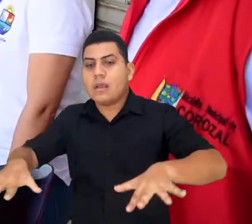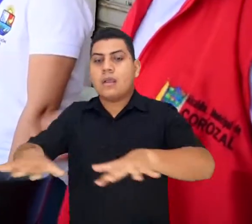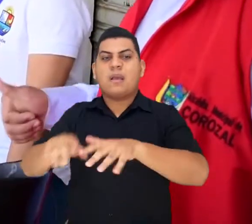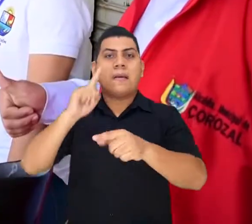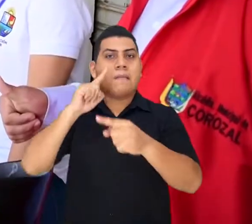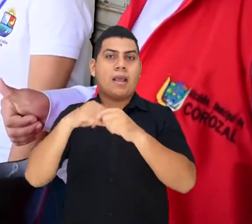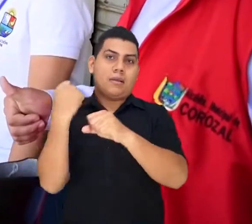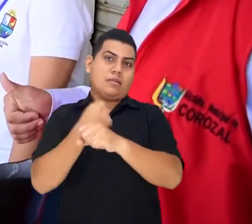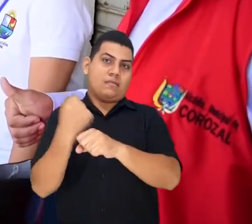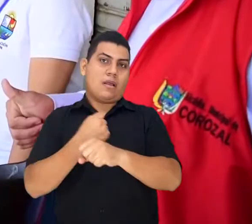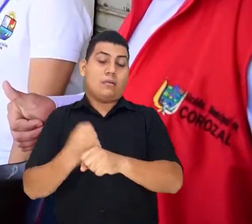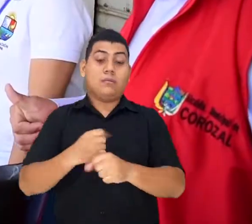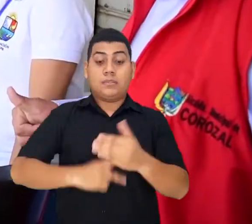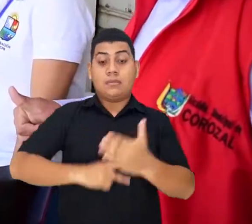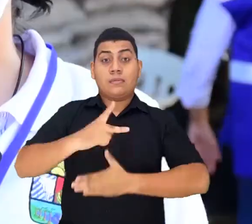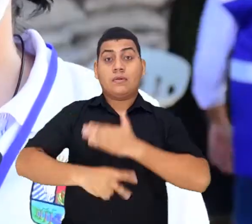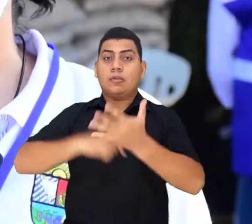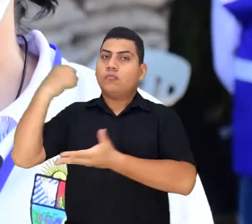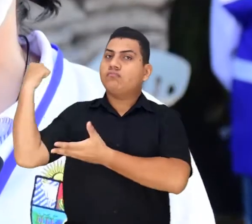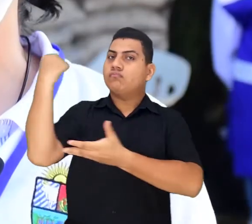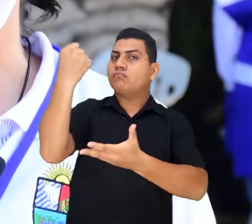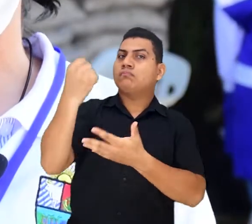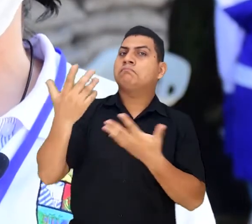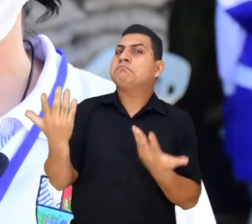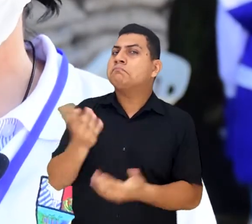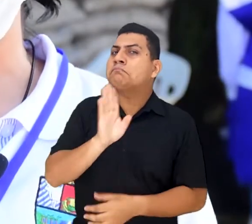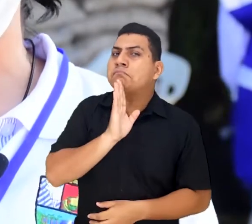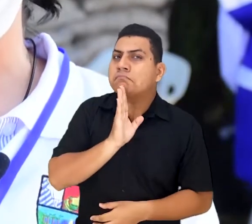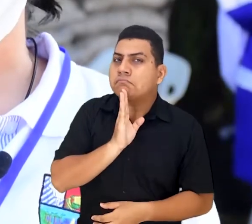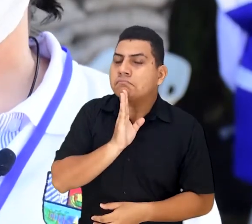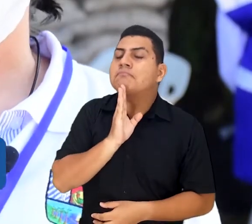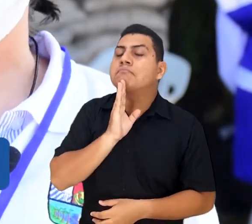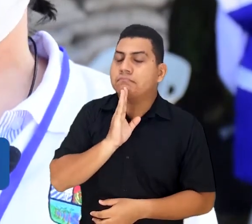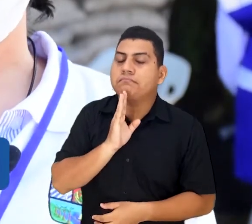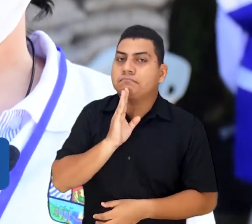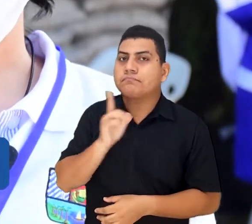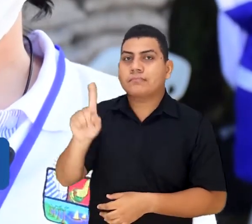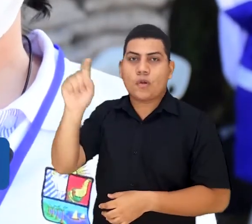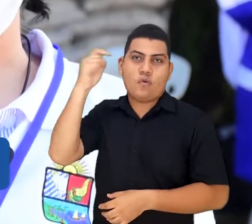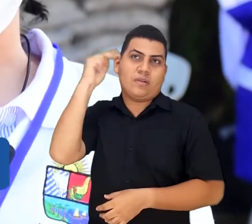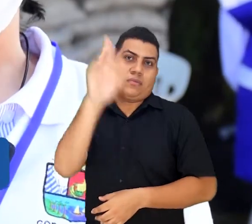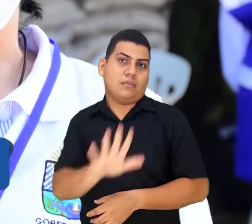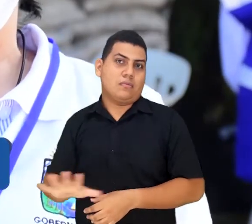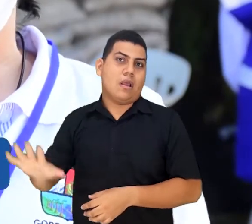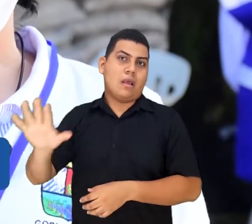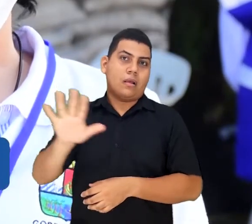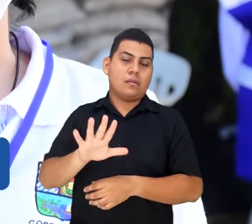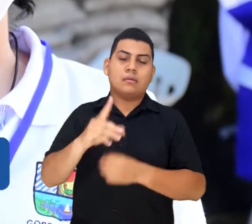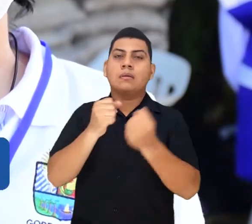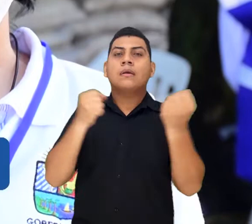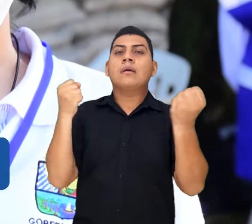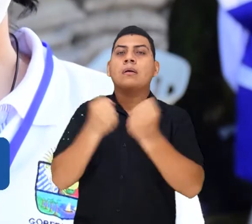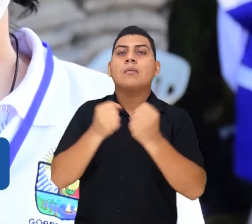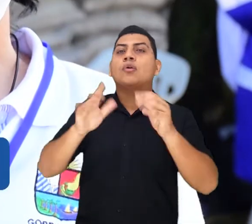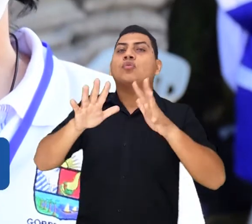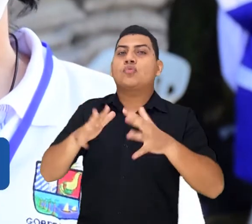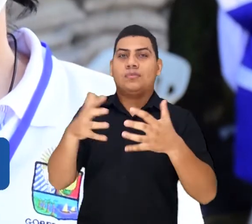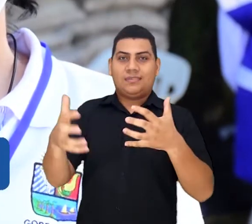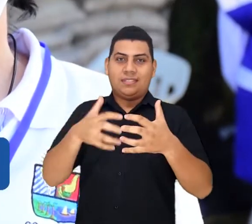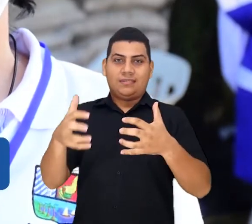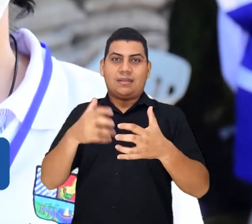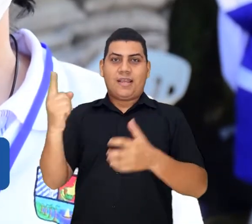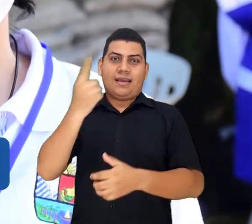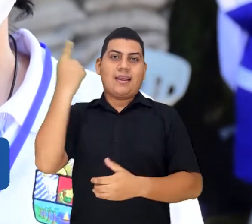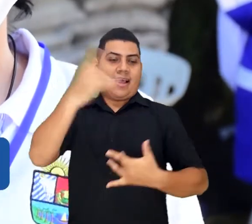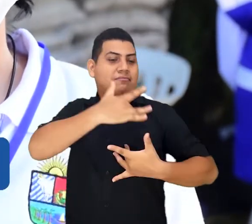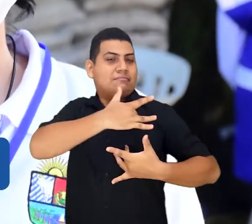200 en todo el departamento. Este proyecto es financiado por el gobierno nacional a través